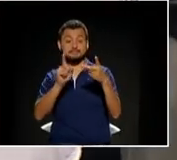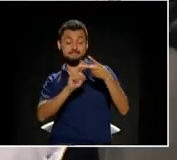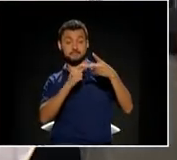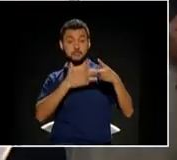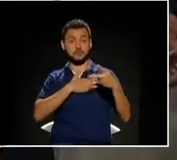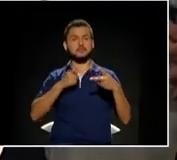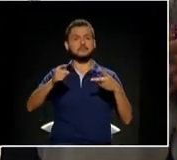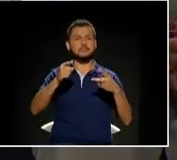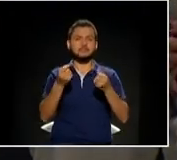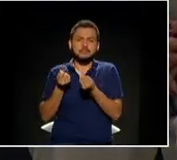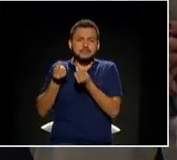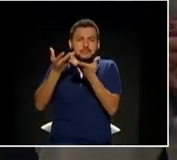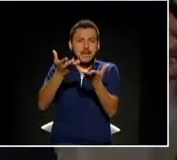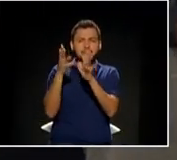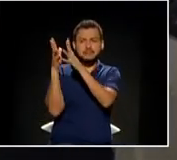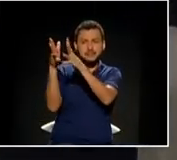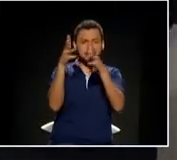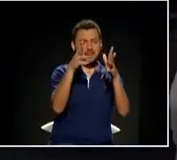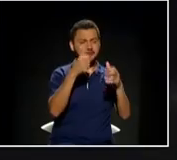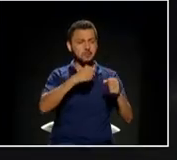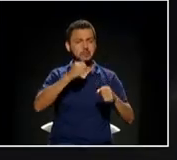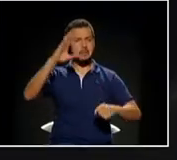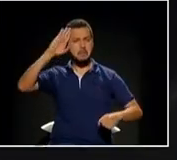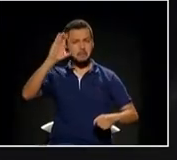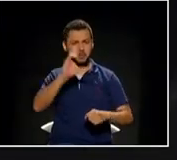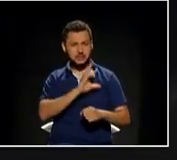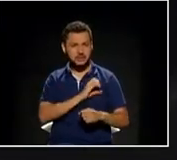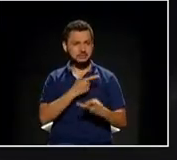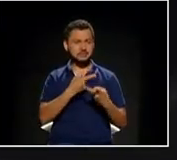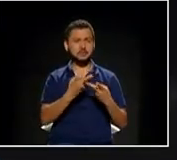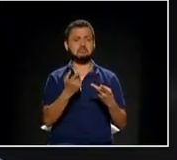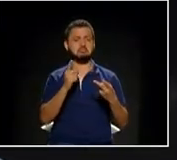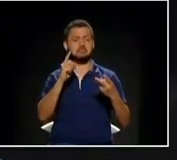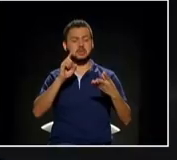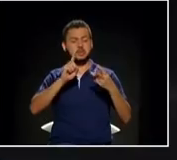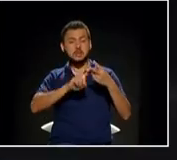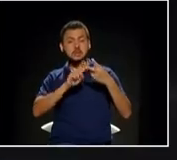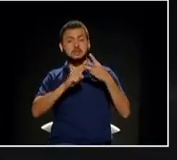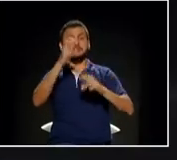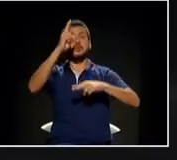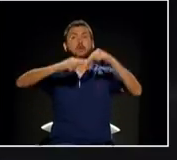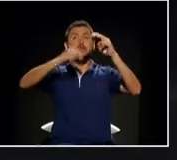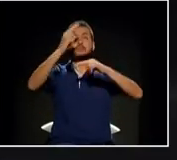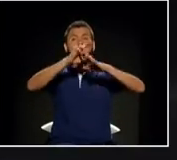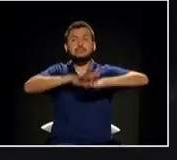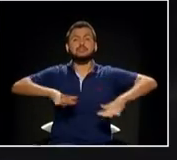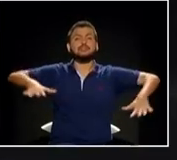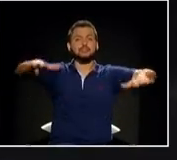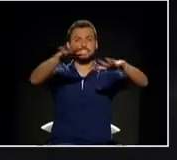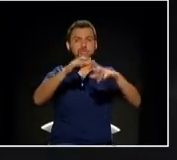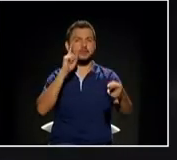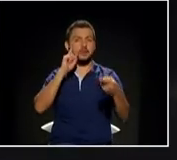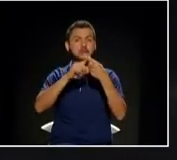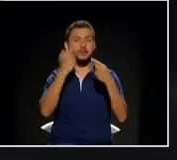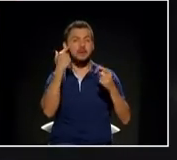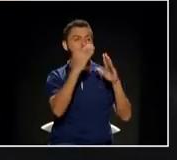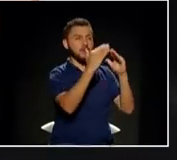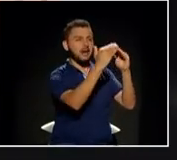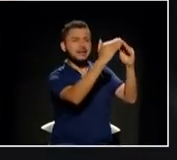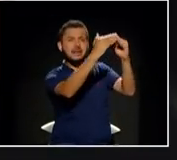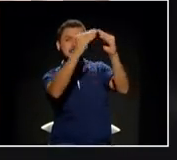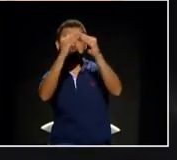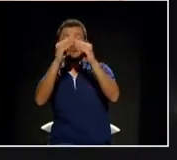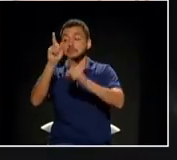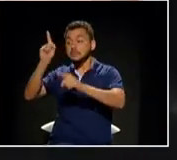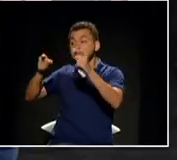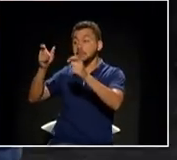hay 33 fenómenos que queremos aprovechar primero construcción no puede seguir paralizada en temas de vivienda medellín infortunadamente solo